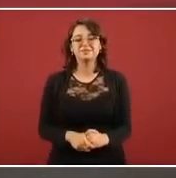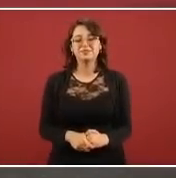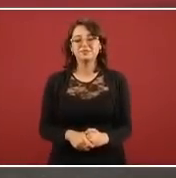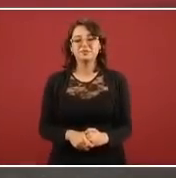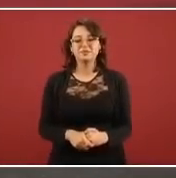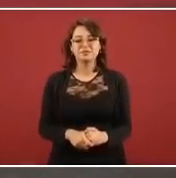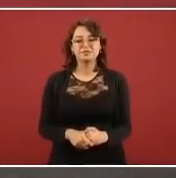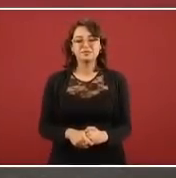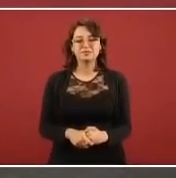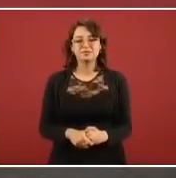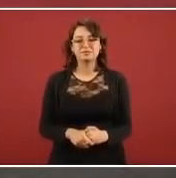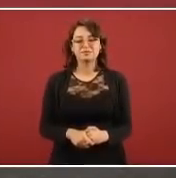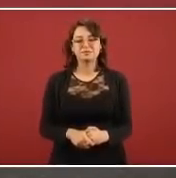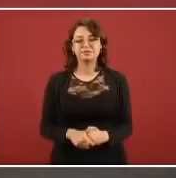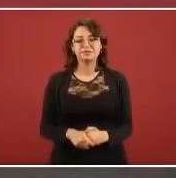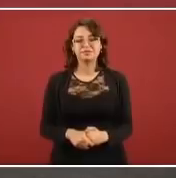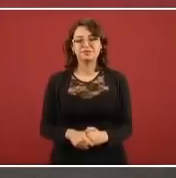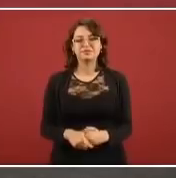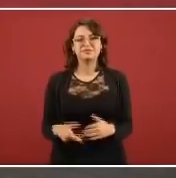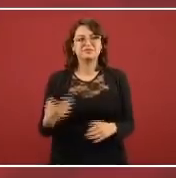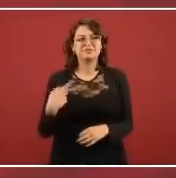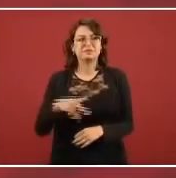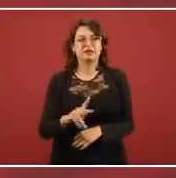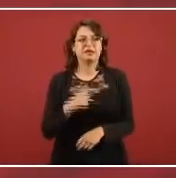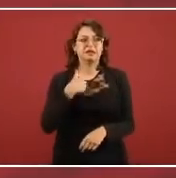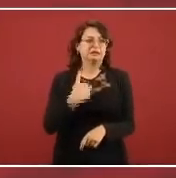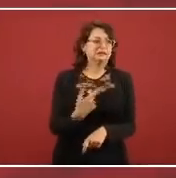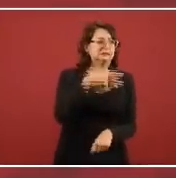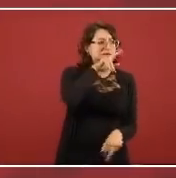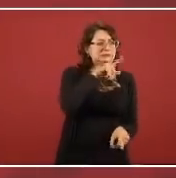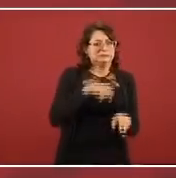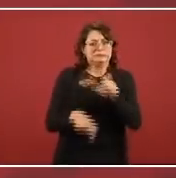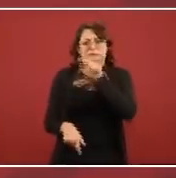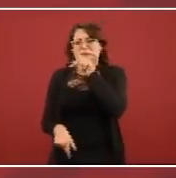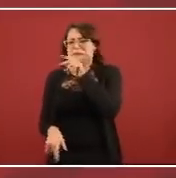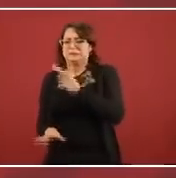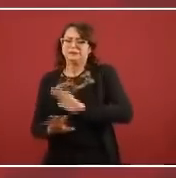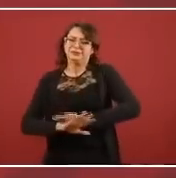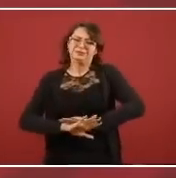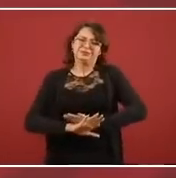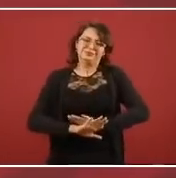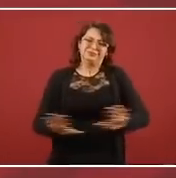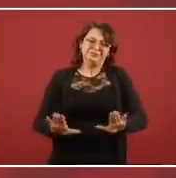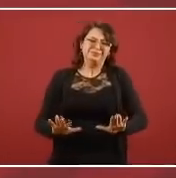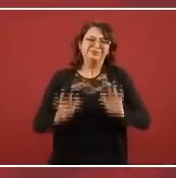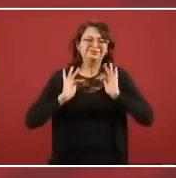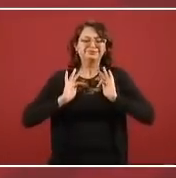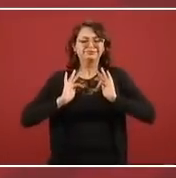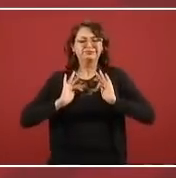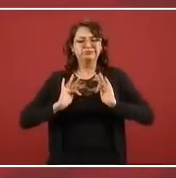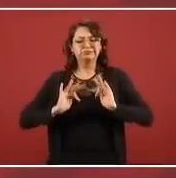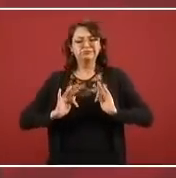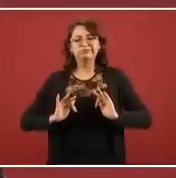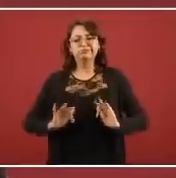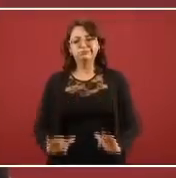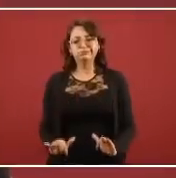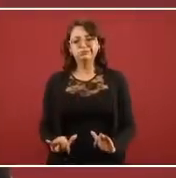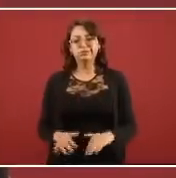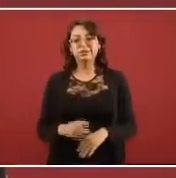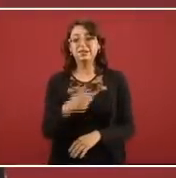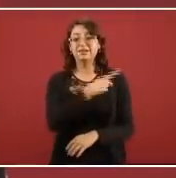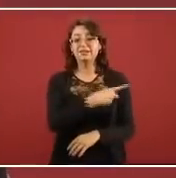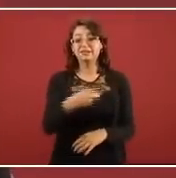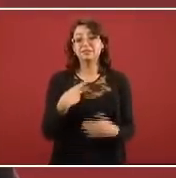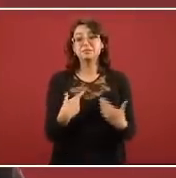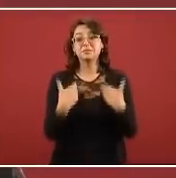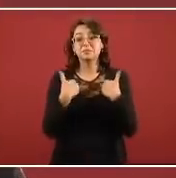Pero no mortificarnos tanto, pues serenarnos y entender de que